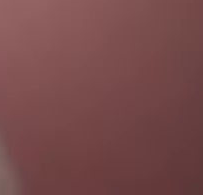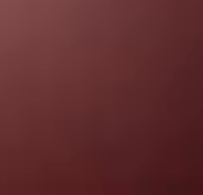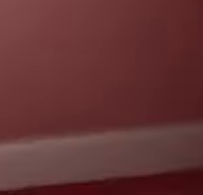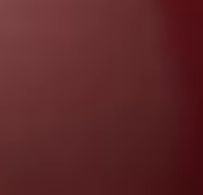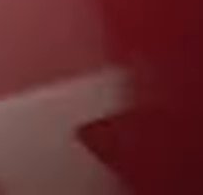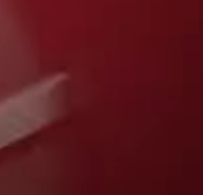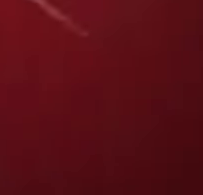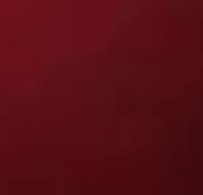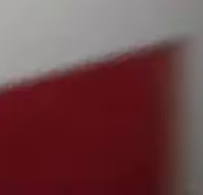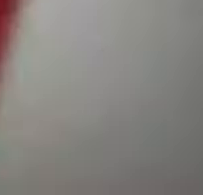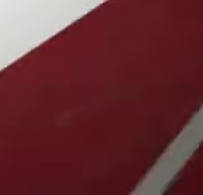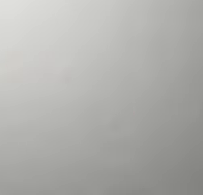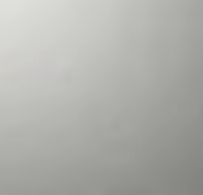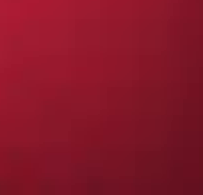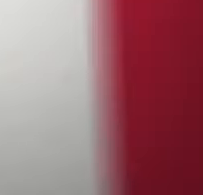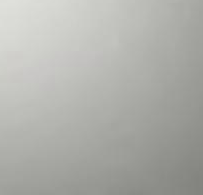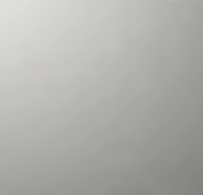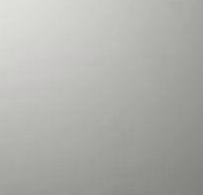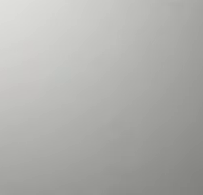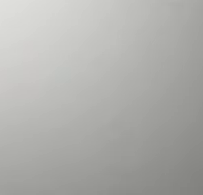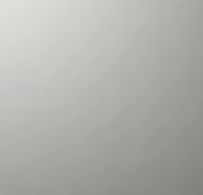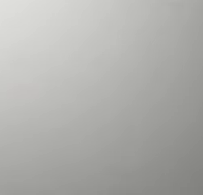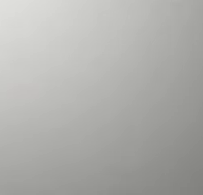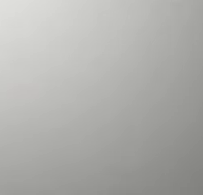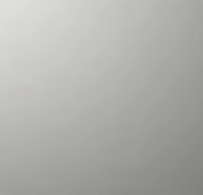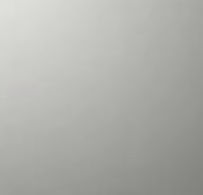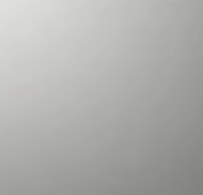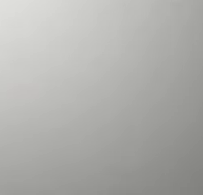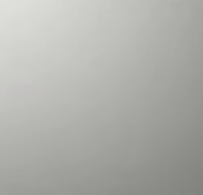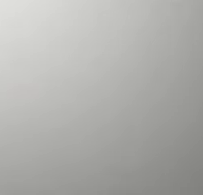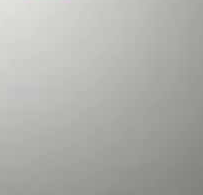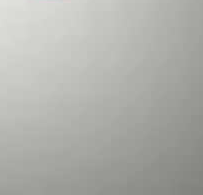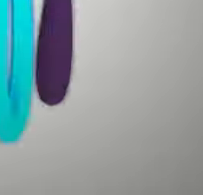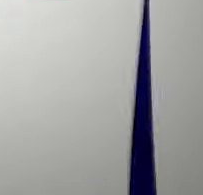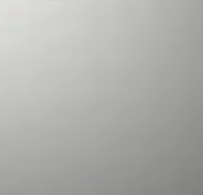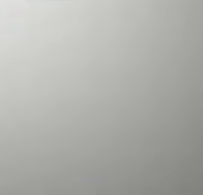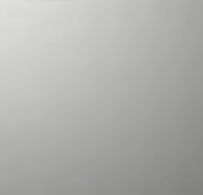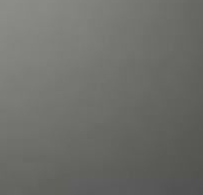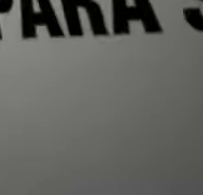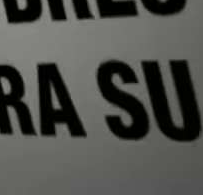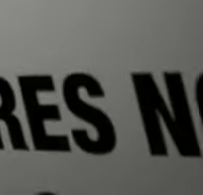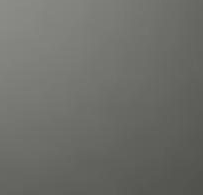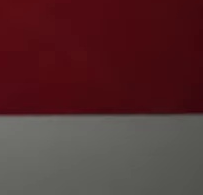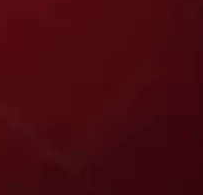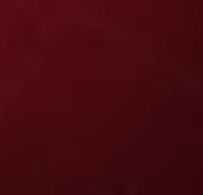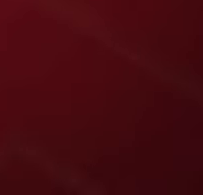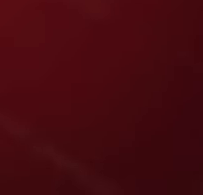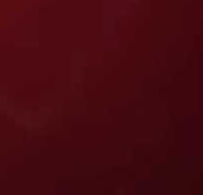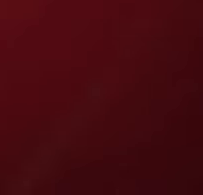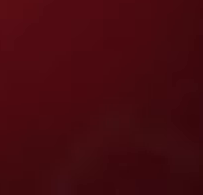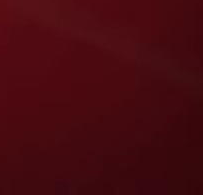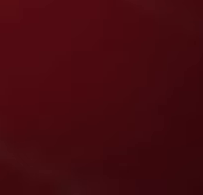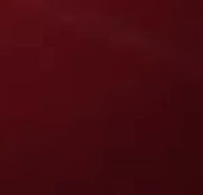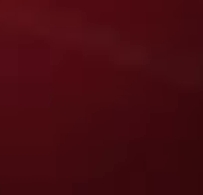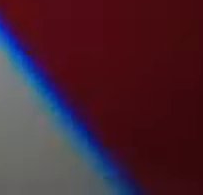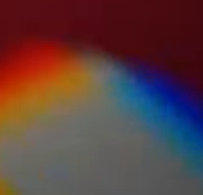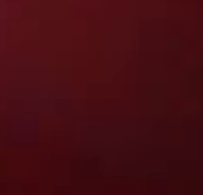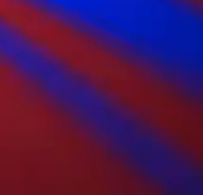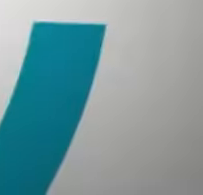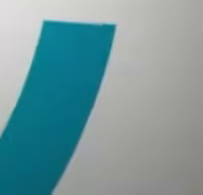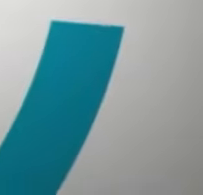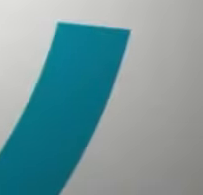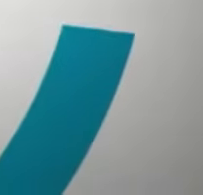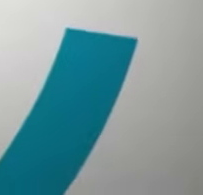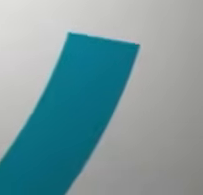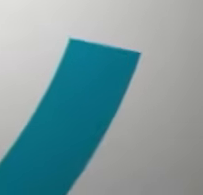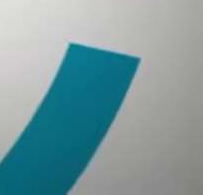Estar bien también evoluciona, con nuevos componentes como el extracto de maca, componente al que se le atribuye el efecto de